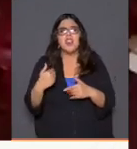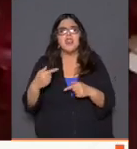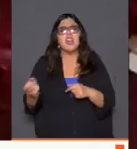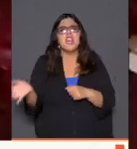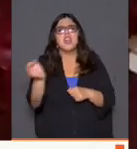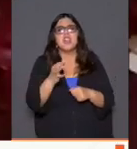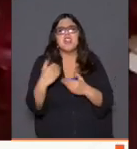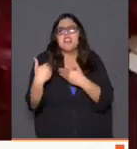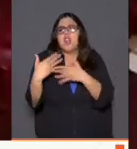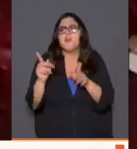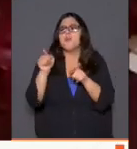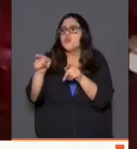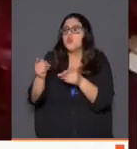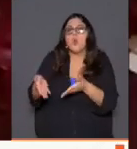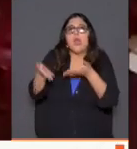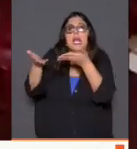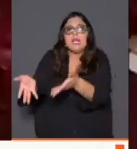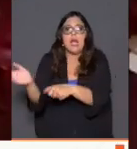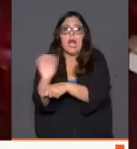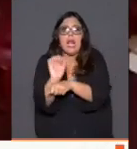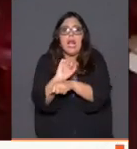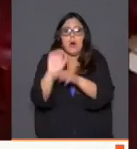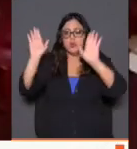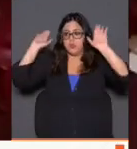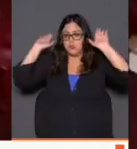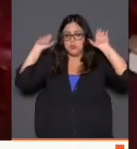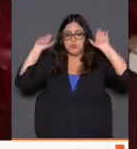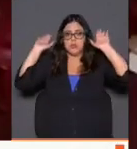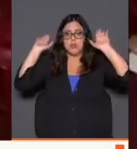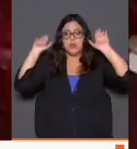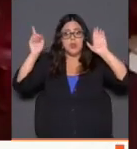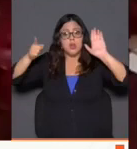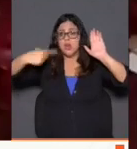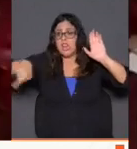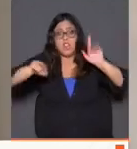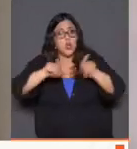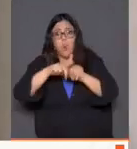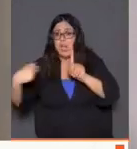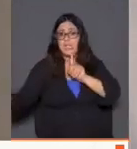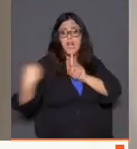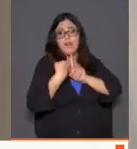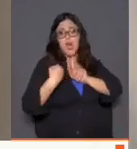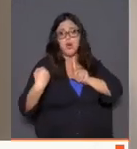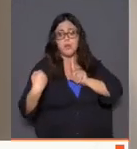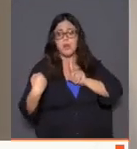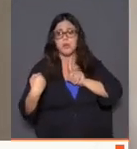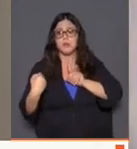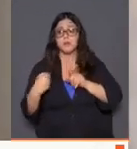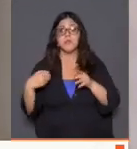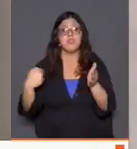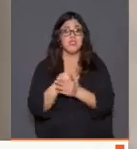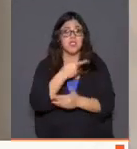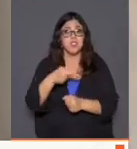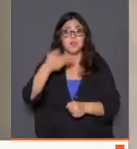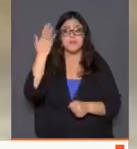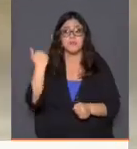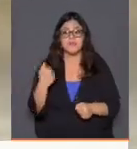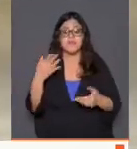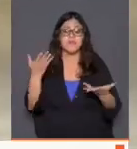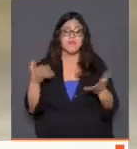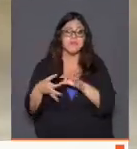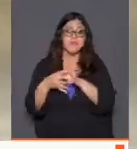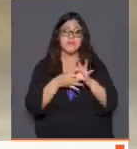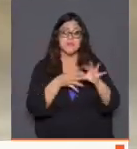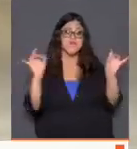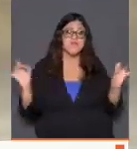tú le entregas el vehículo sin poner resistencia, ellos te van a golpear igual. Y es que luego de este fin de semana marcado por la violencia hacia